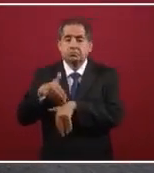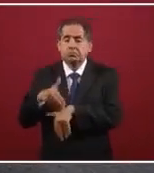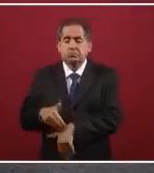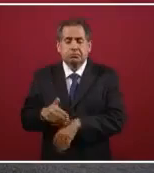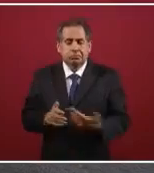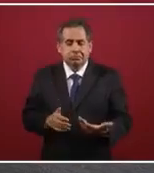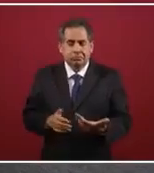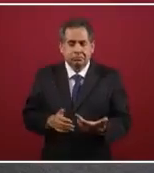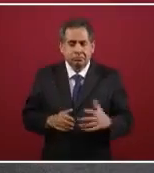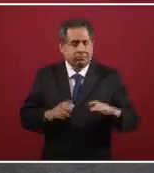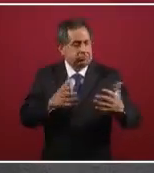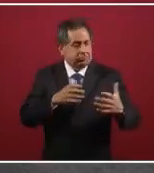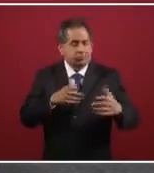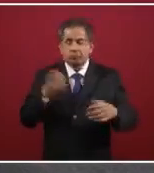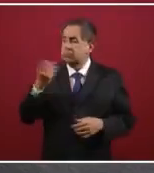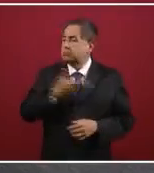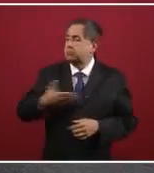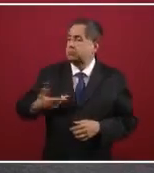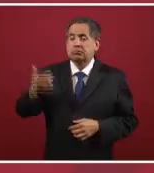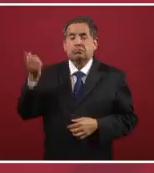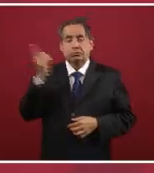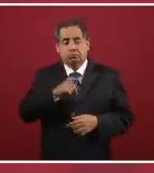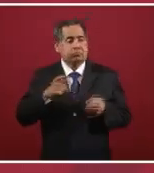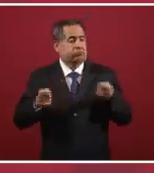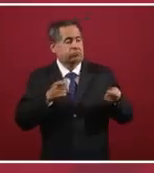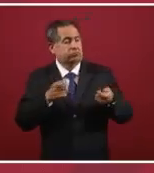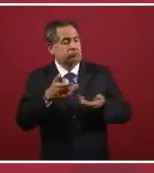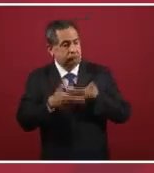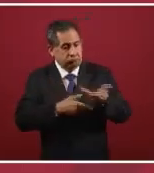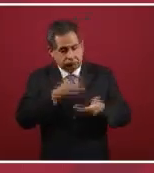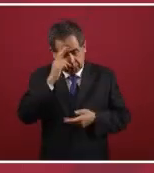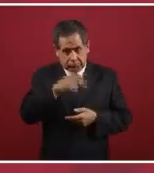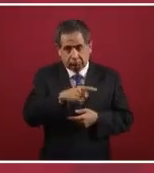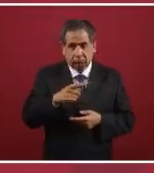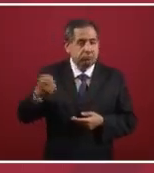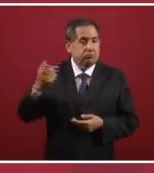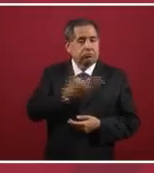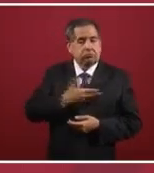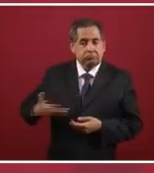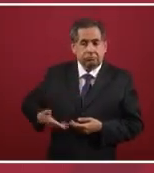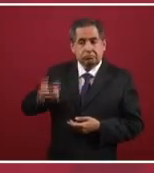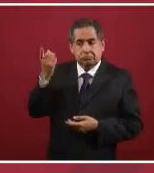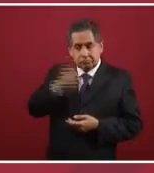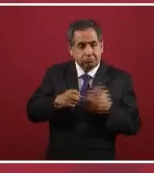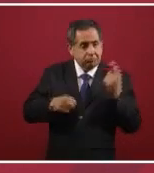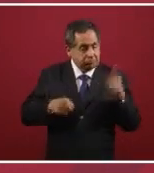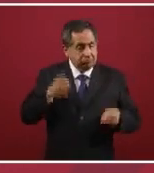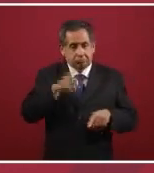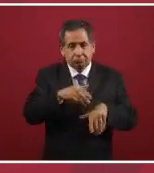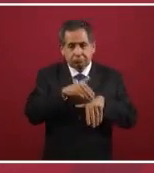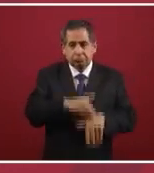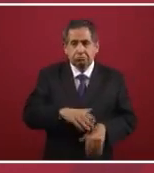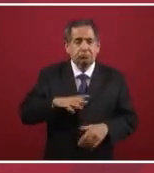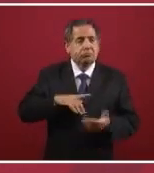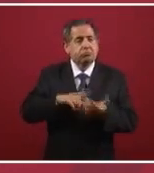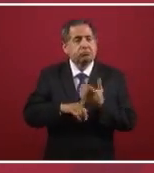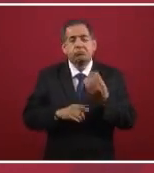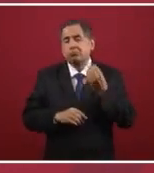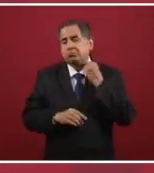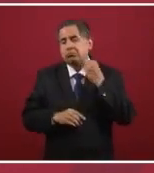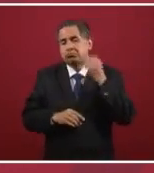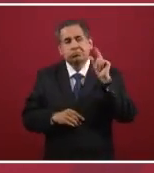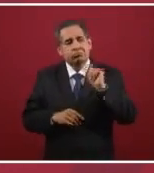En el Poder Judicial, con todo respeto, el presidente. Había un abogado